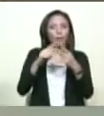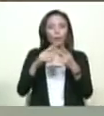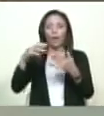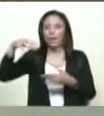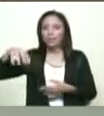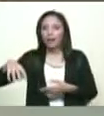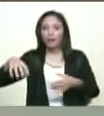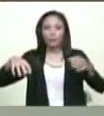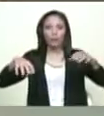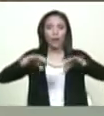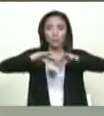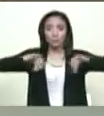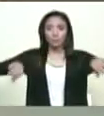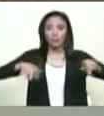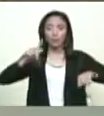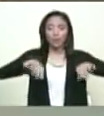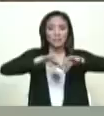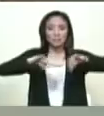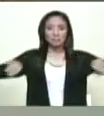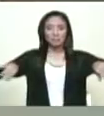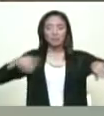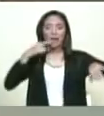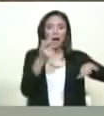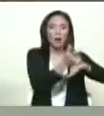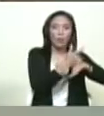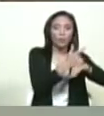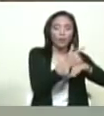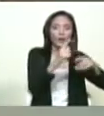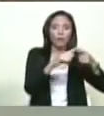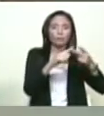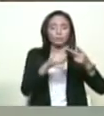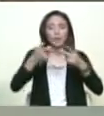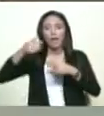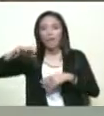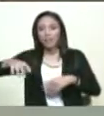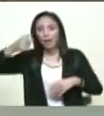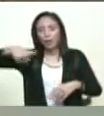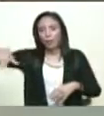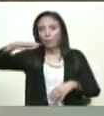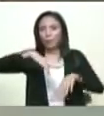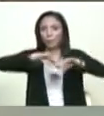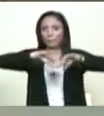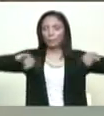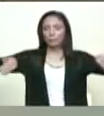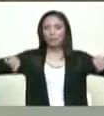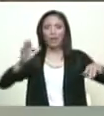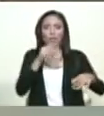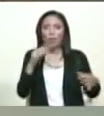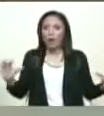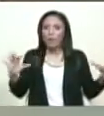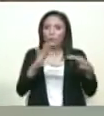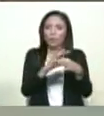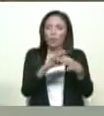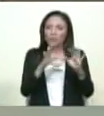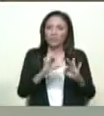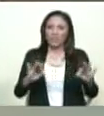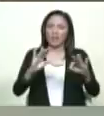por un lado y el movimiento popular el poder popular el pueblo por acá